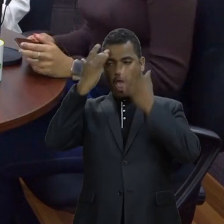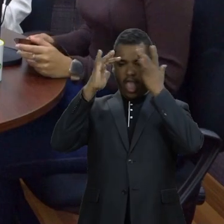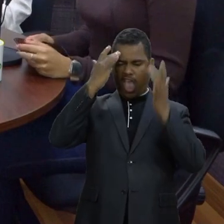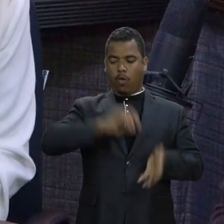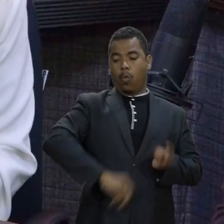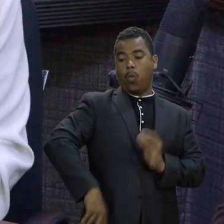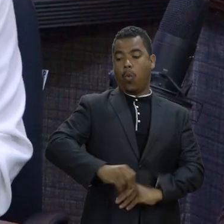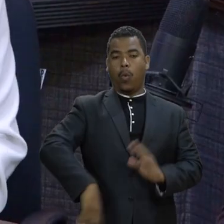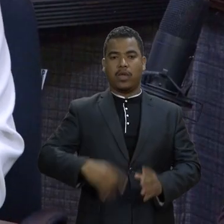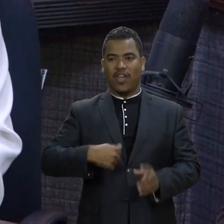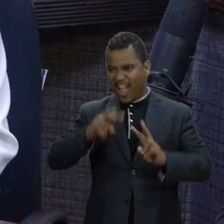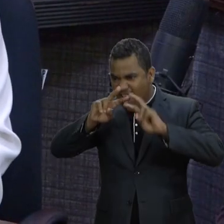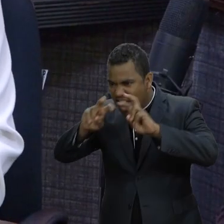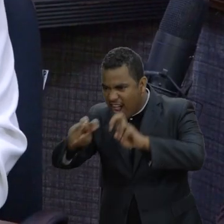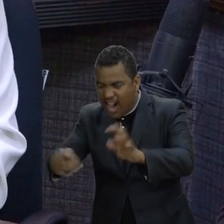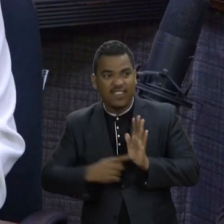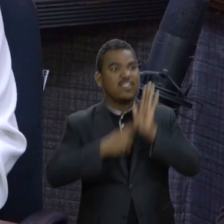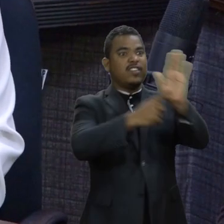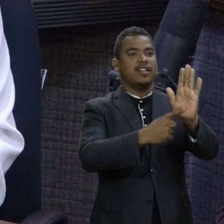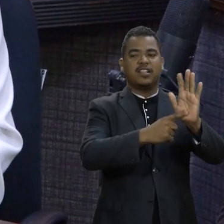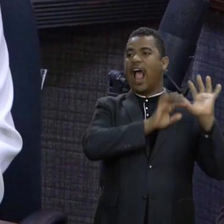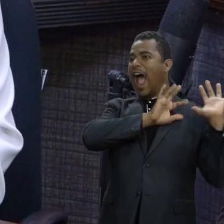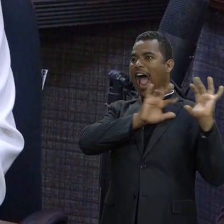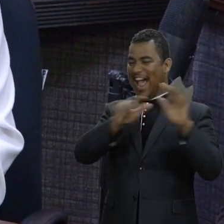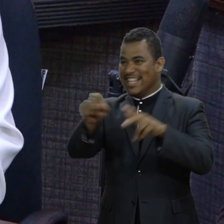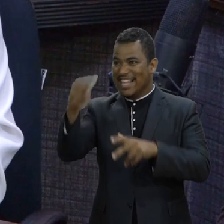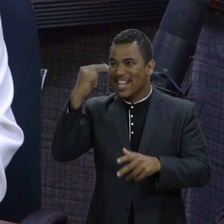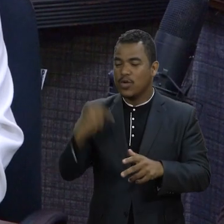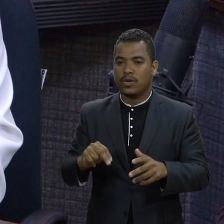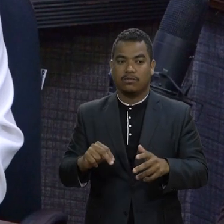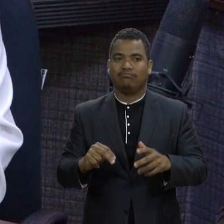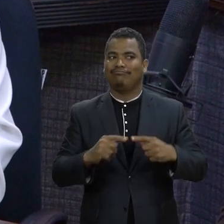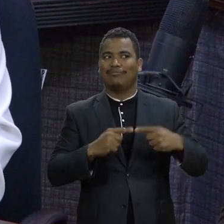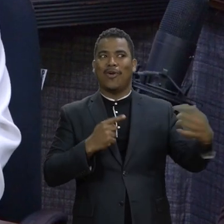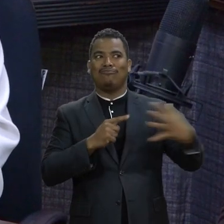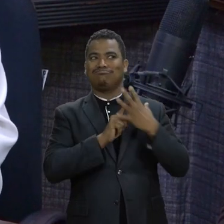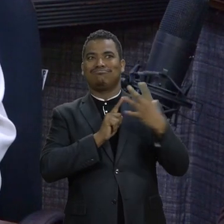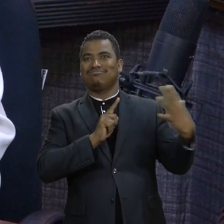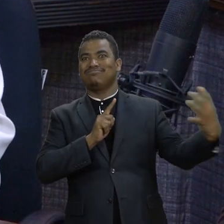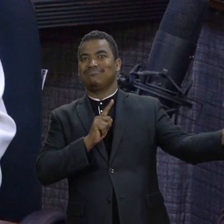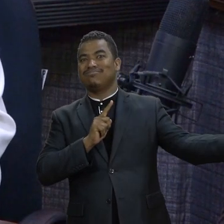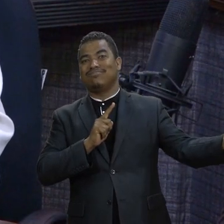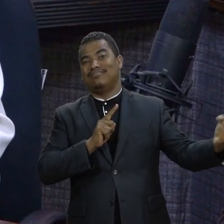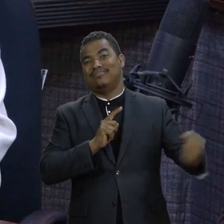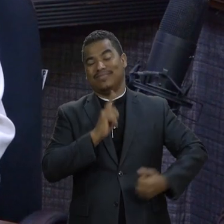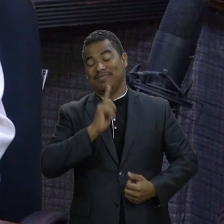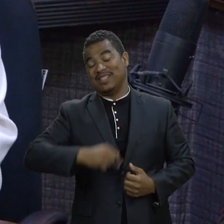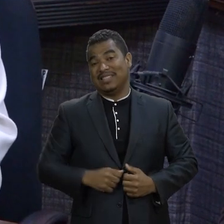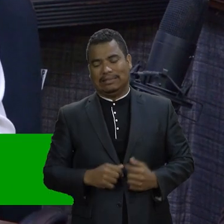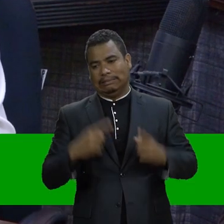Y yo siento que para ser periodista, bueno, de verdad, eso es lo primero que hay que desarrollar. Pero eso